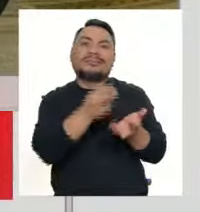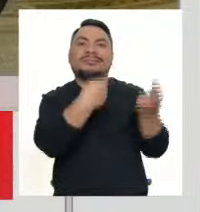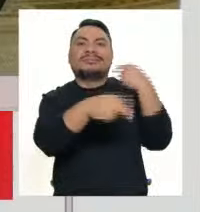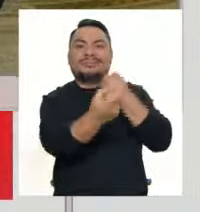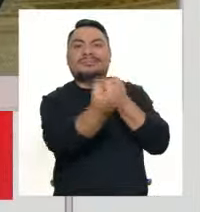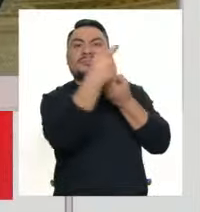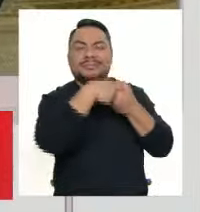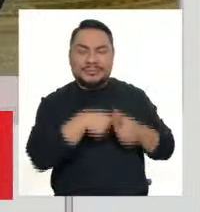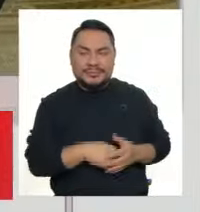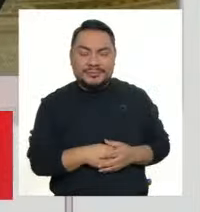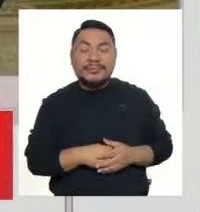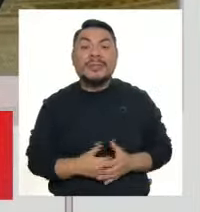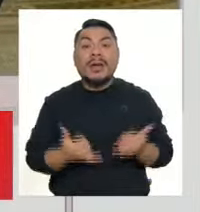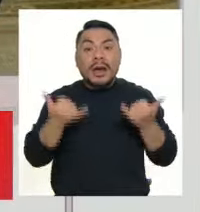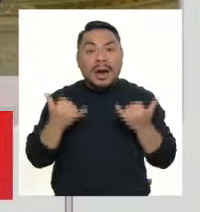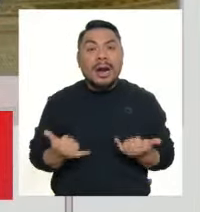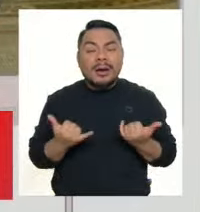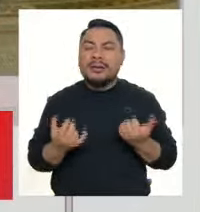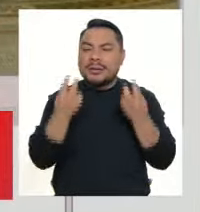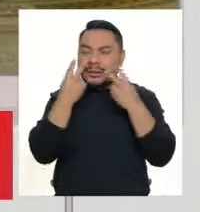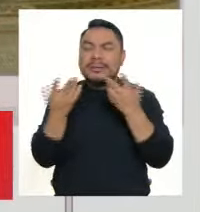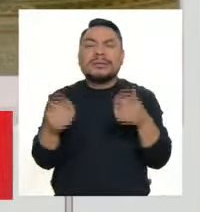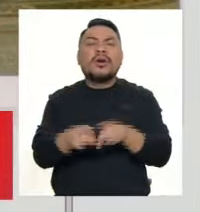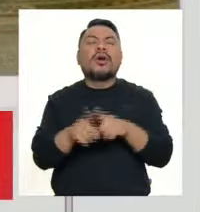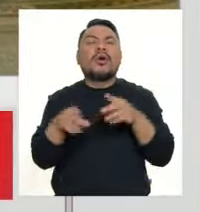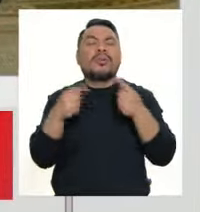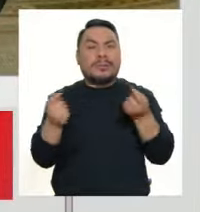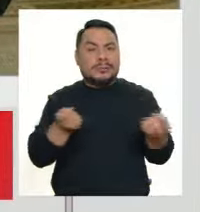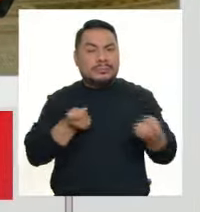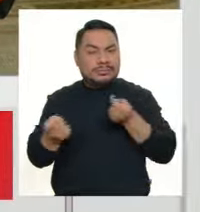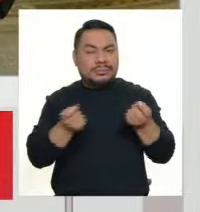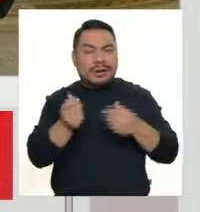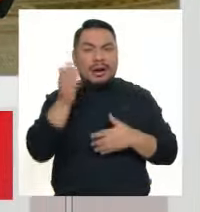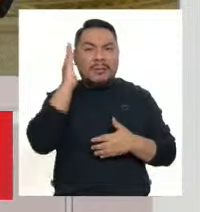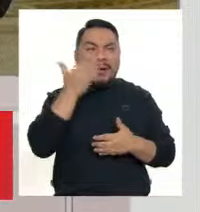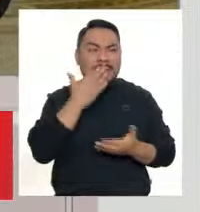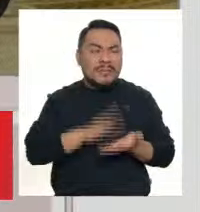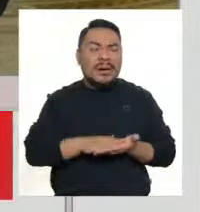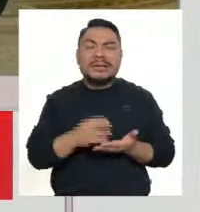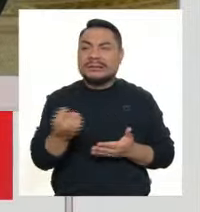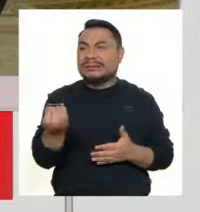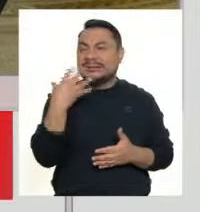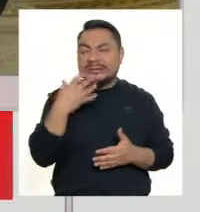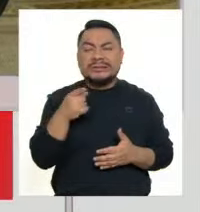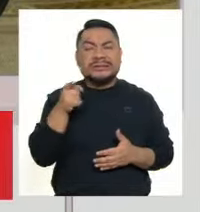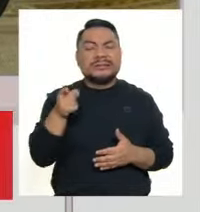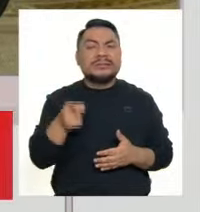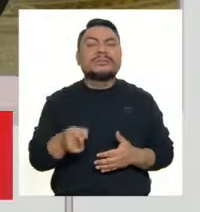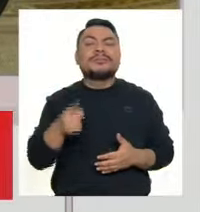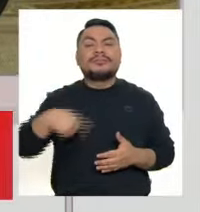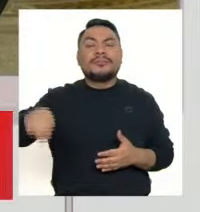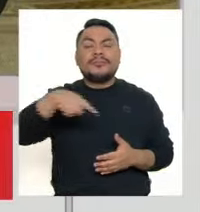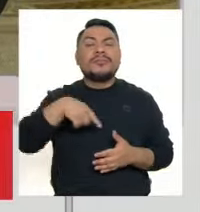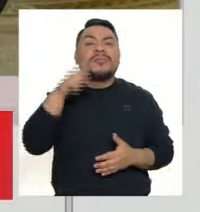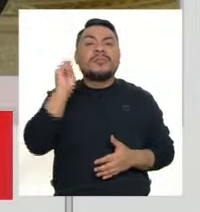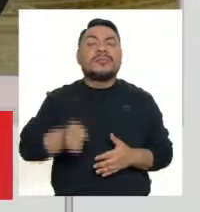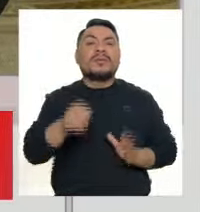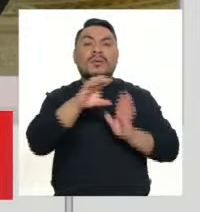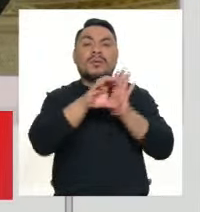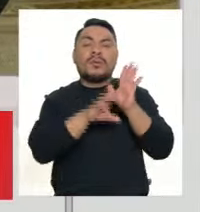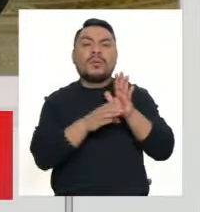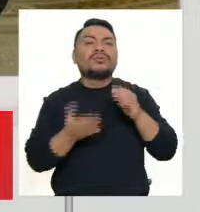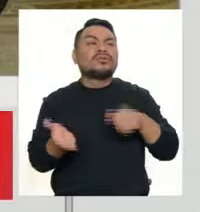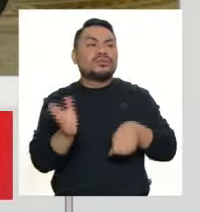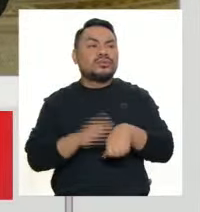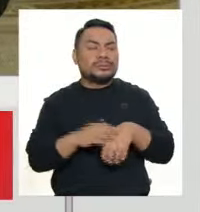caso lo que se cuestiona es el manejo arbitrario, según lo que ha determinado la Sala Constitucional